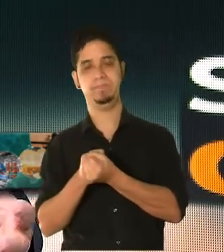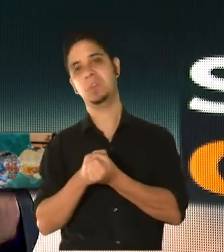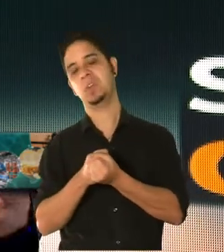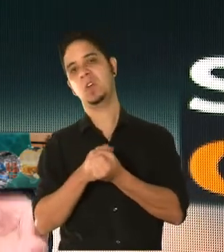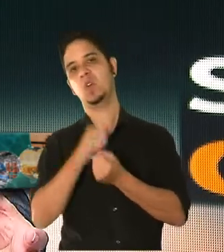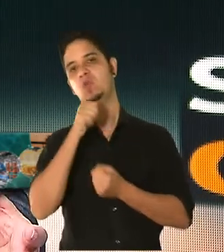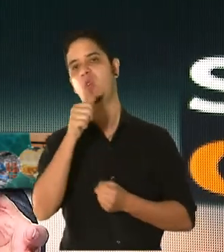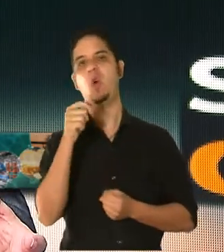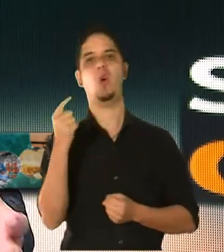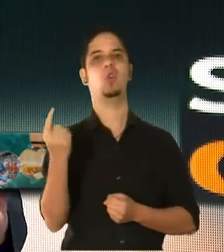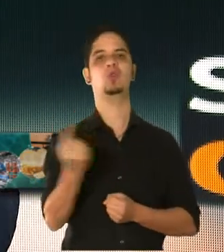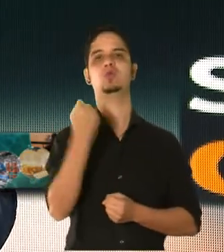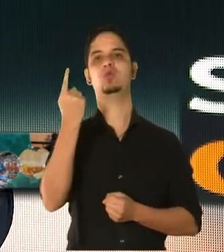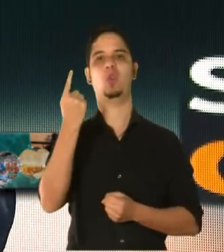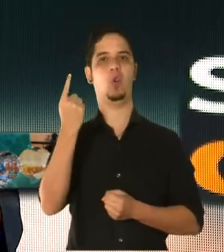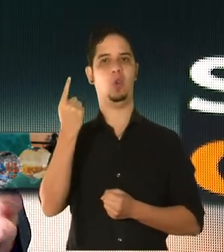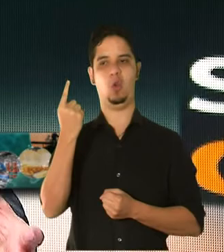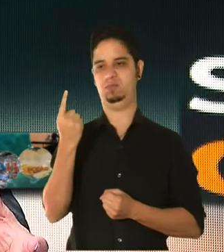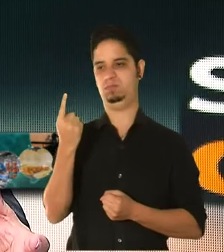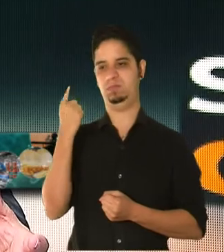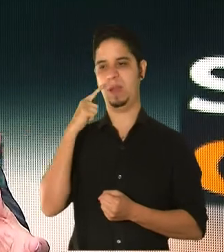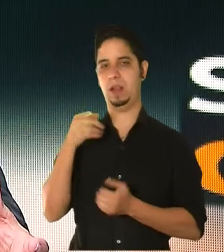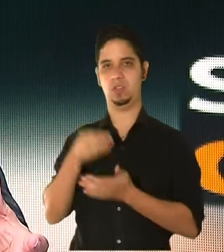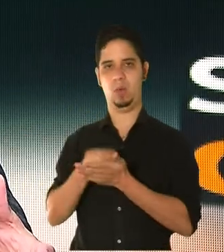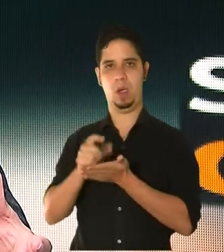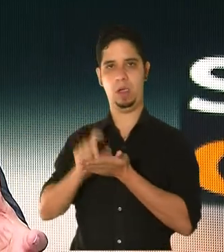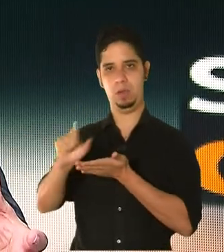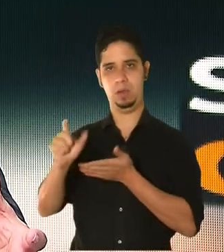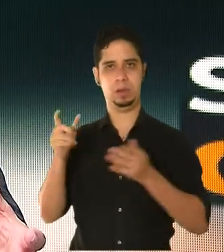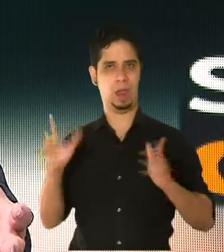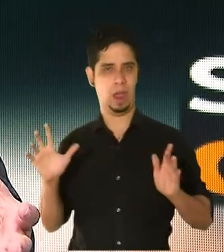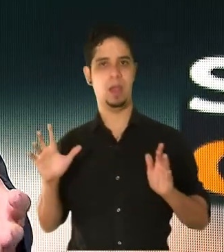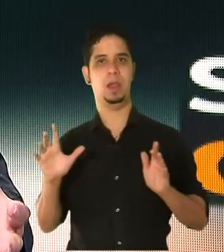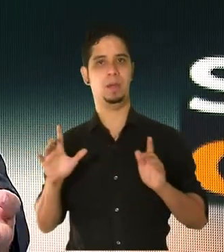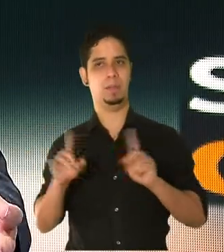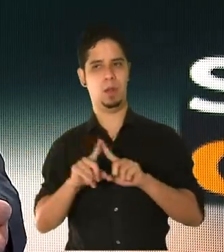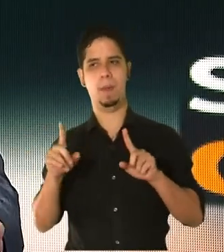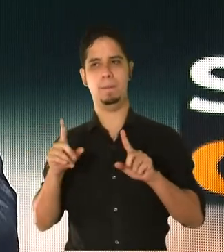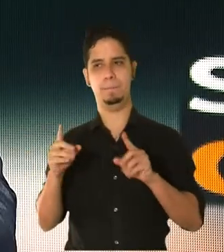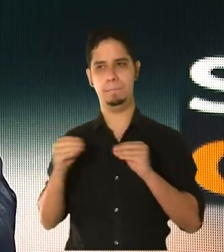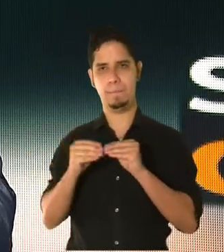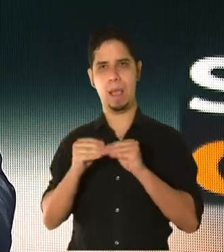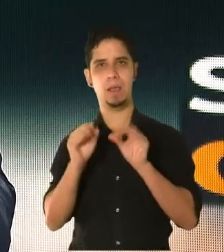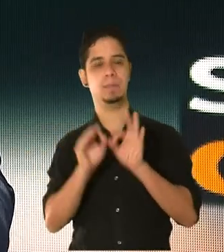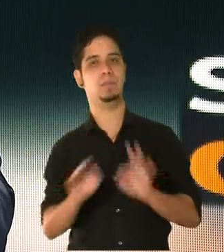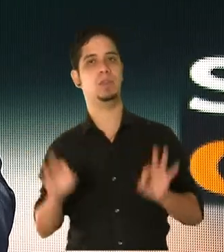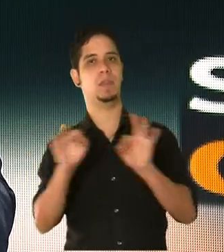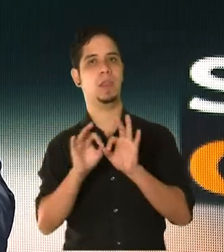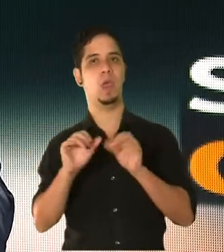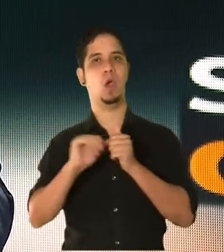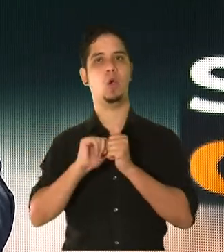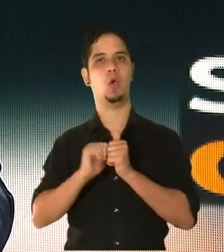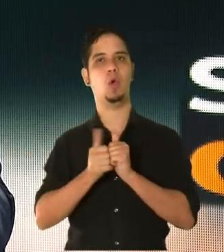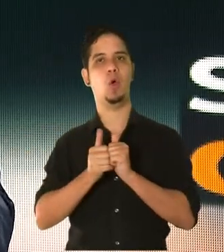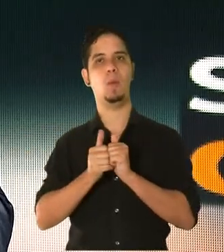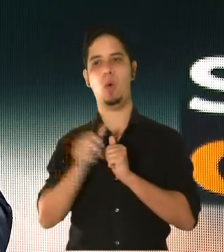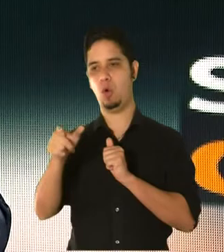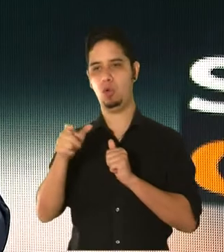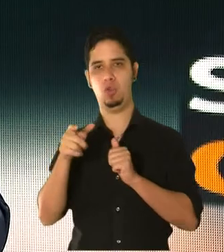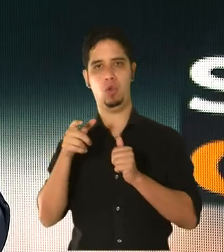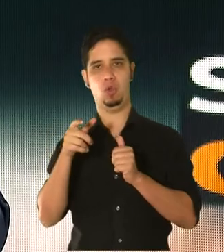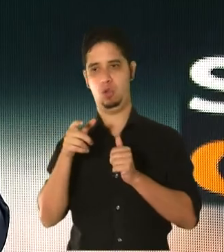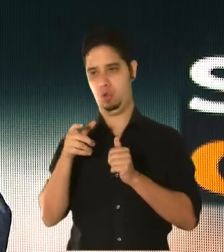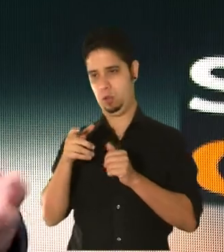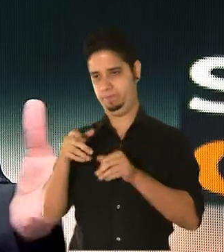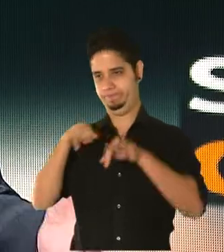buscar un financiamiento sino de incentivo y de i d y de grandes pero lo más importante es como tú puedes administrar un negocio